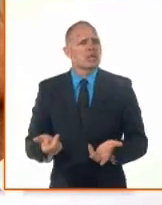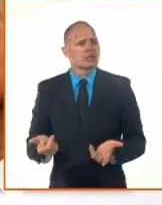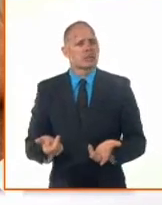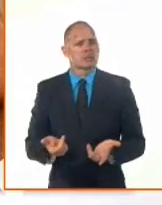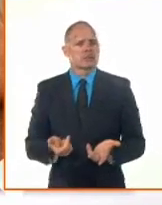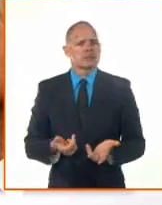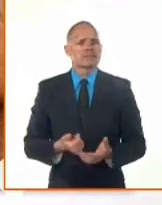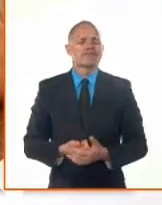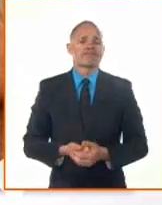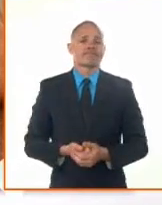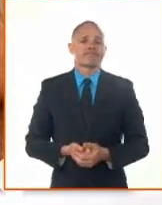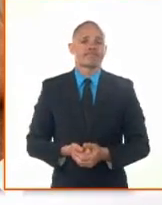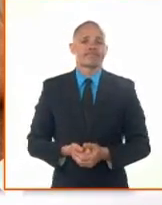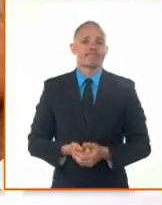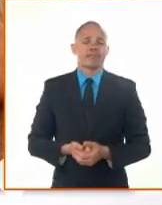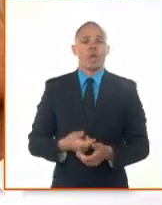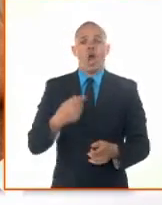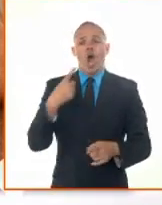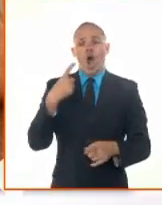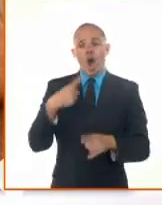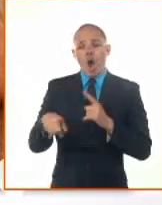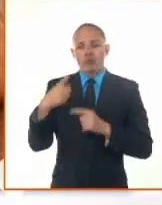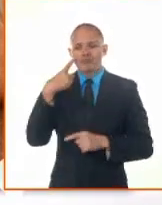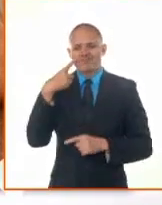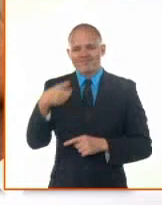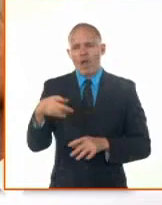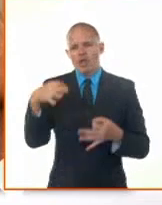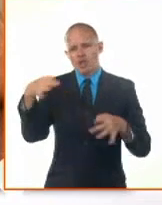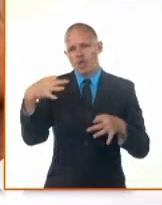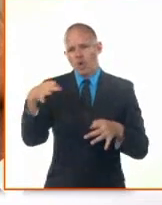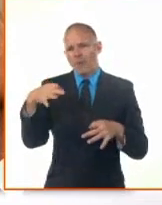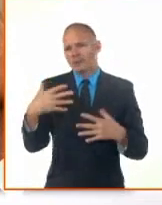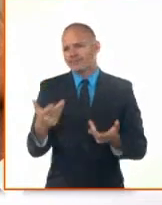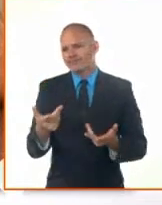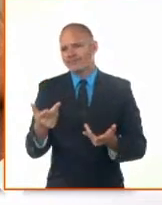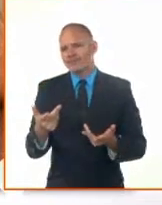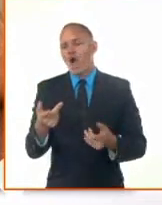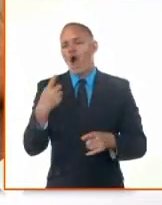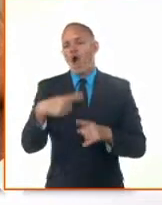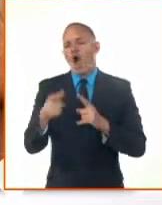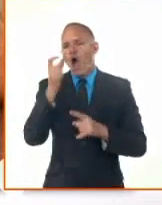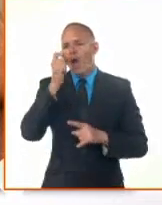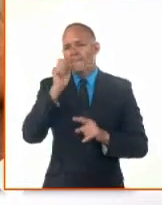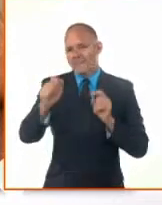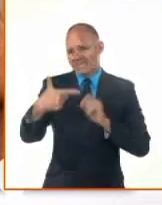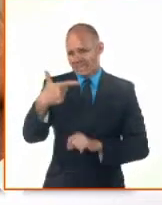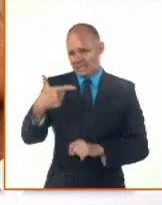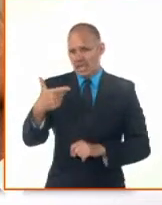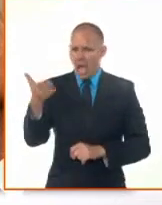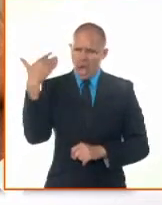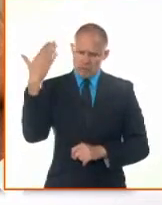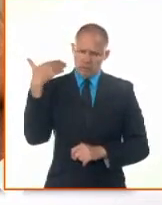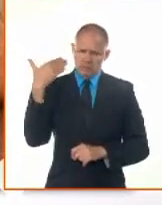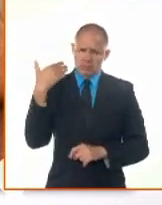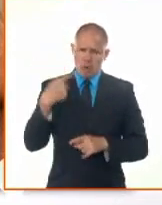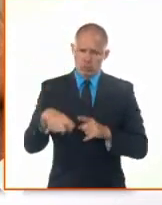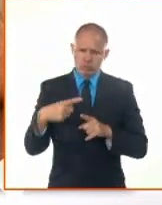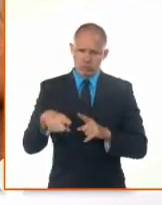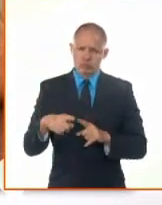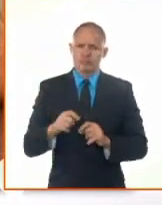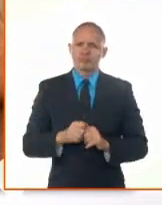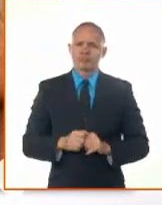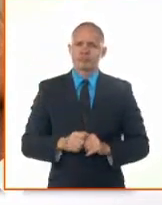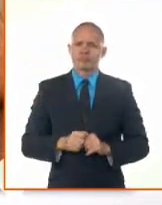de vaiden y aparecieron documentos secretos también en la casa del ex vicepresidente O sea que fue vicepresidente con Trump